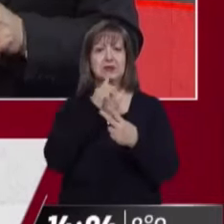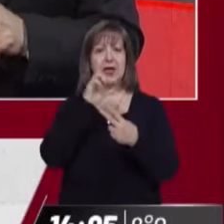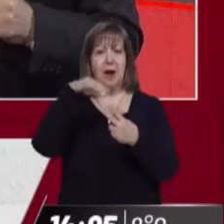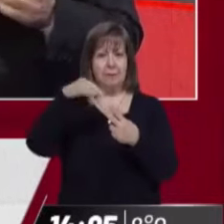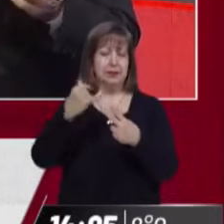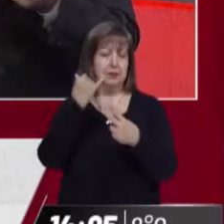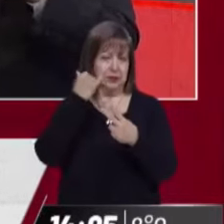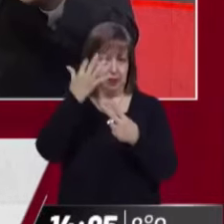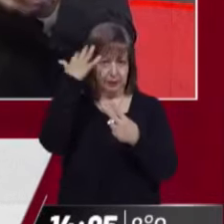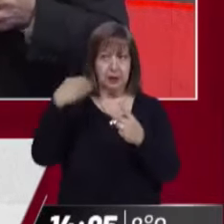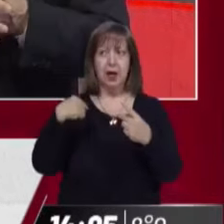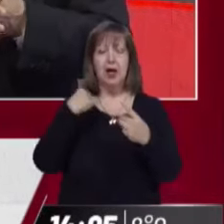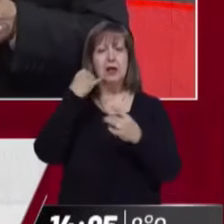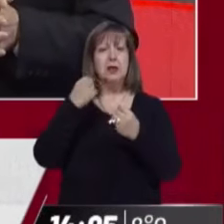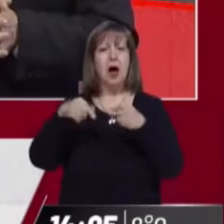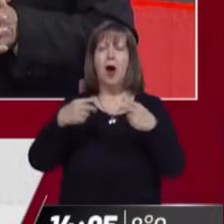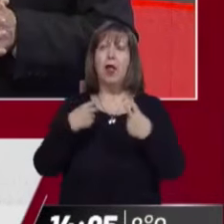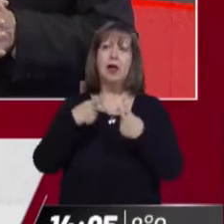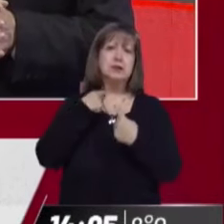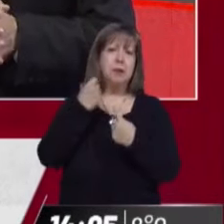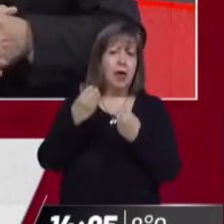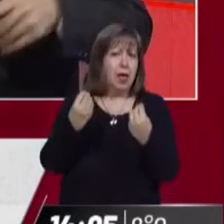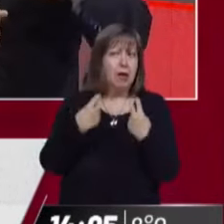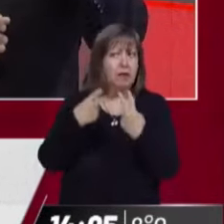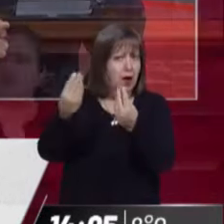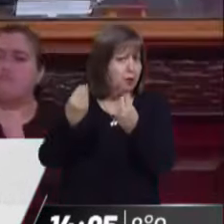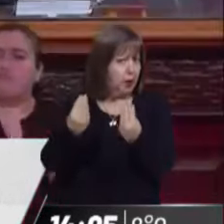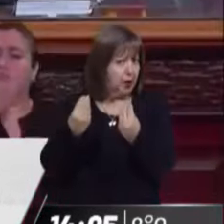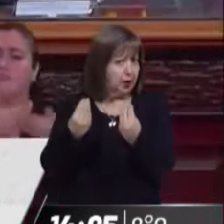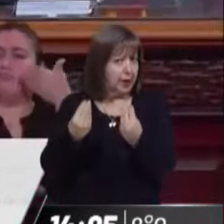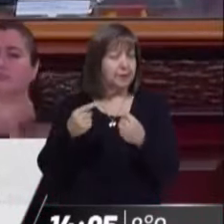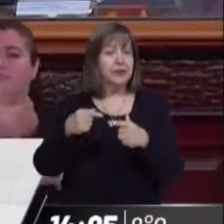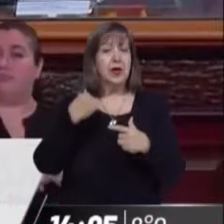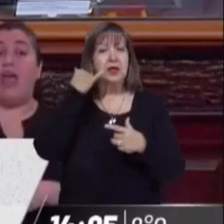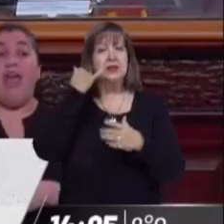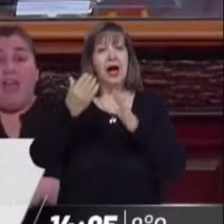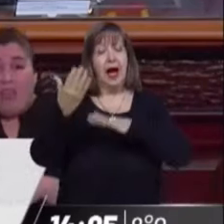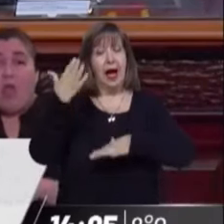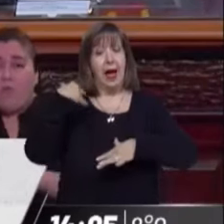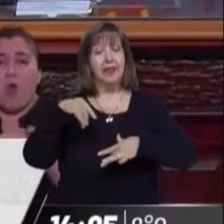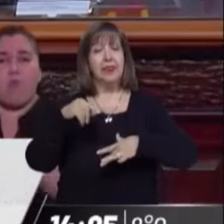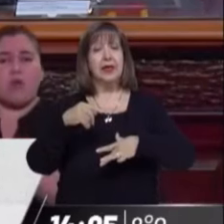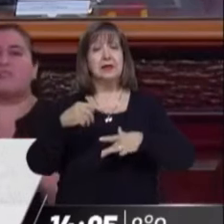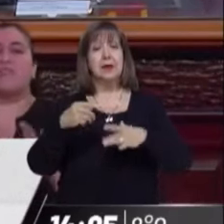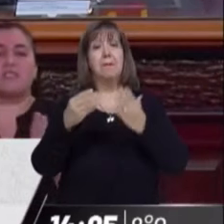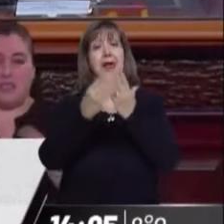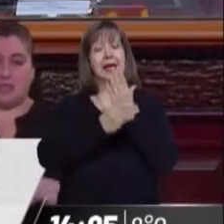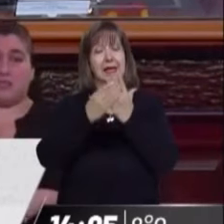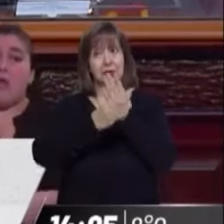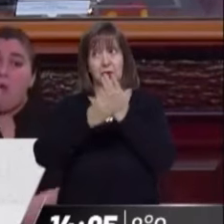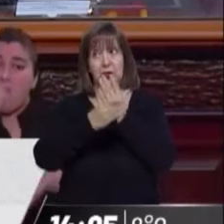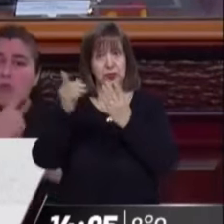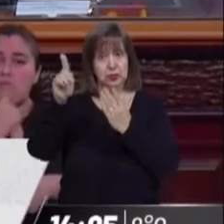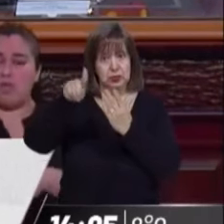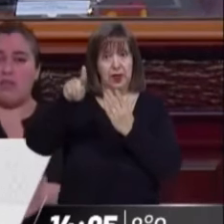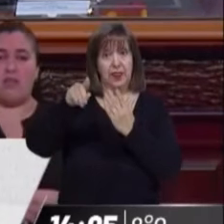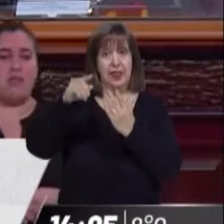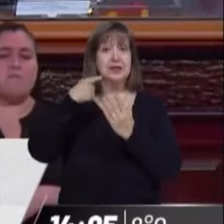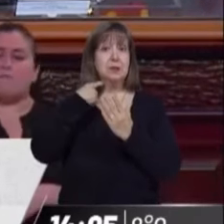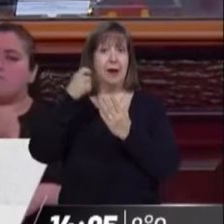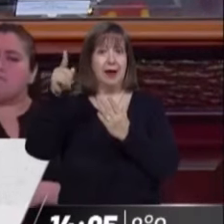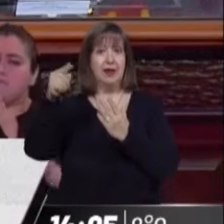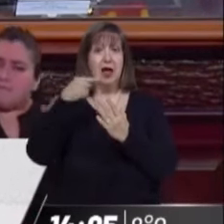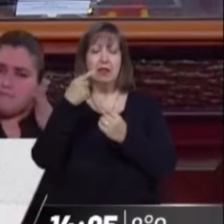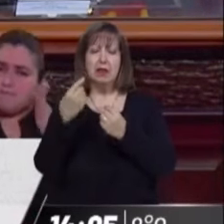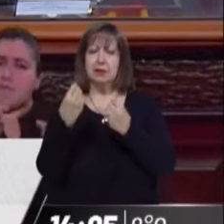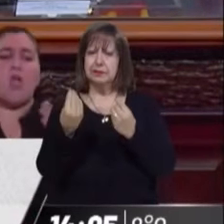qué? Mala relación con el gobierno español. Claro. Los ministros de Pedro Sánchez, uno dijo que lo había